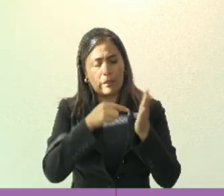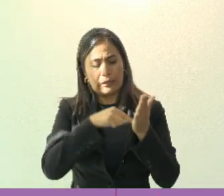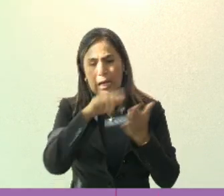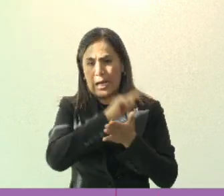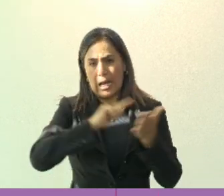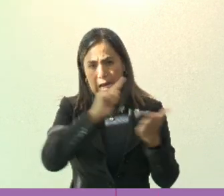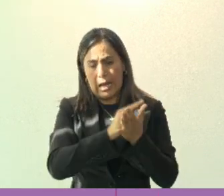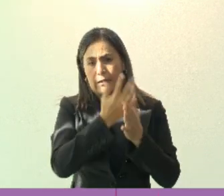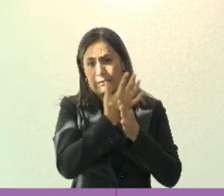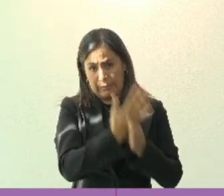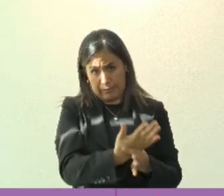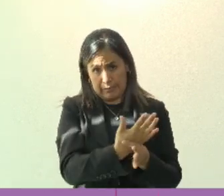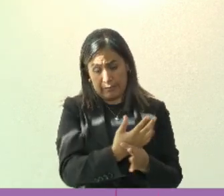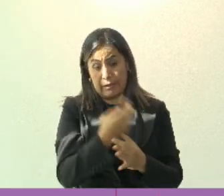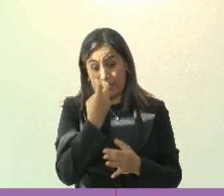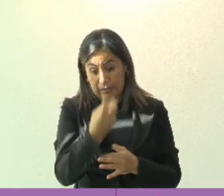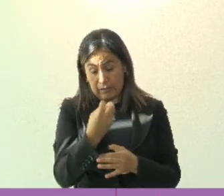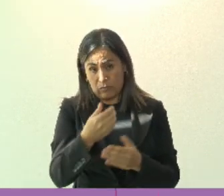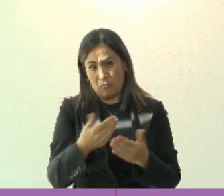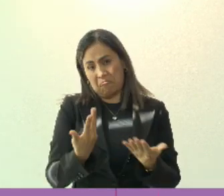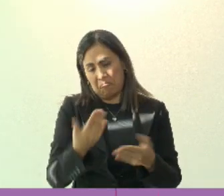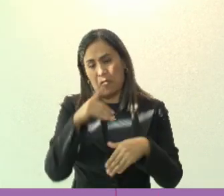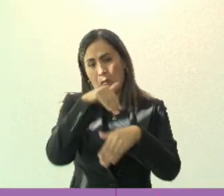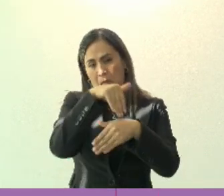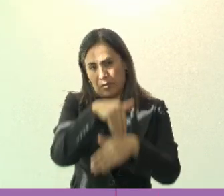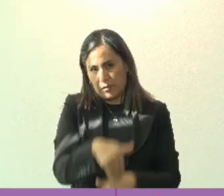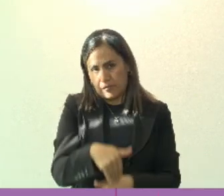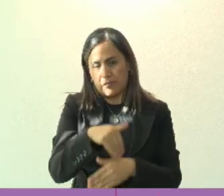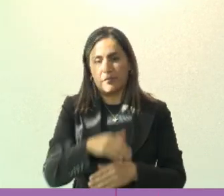legalidad, me parece que es trascendente